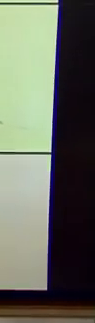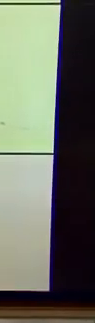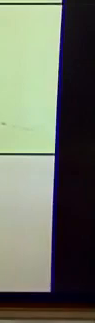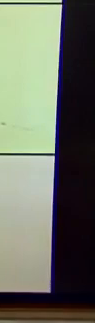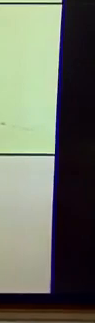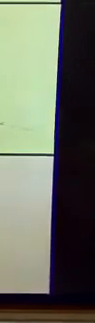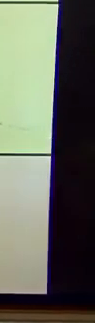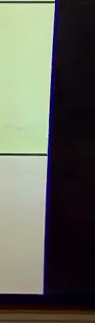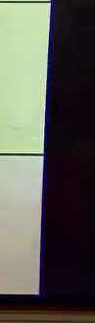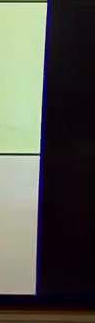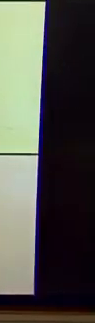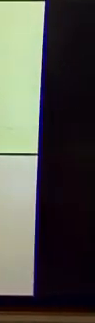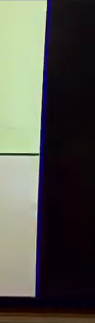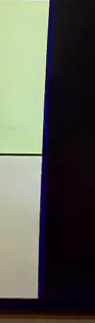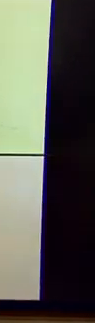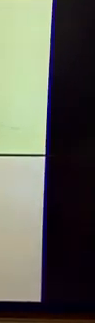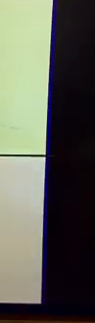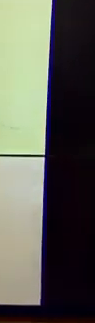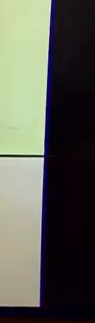Mira,